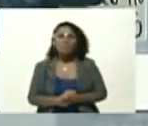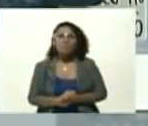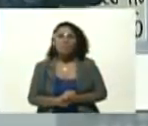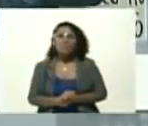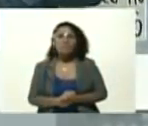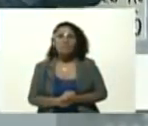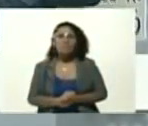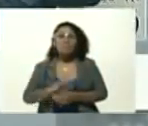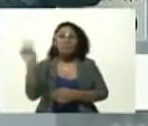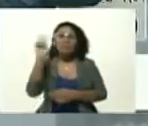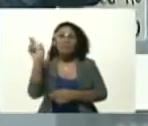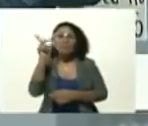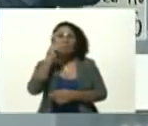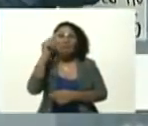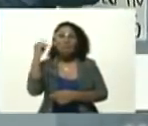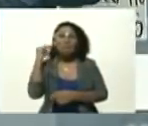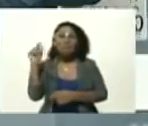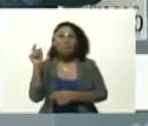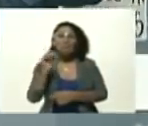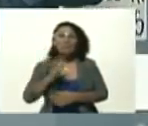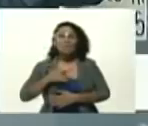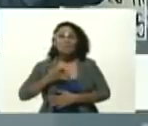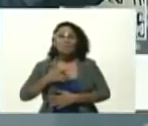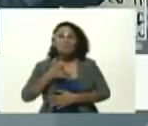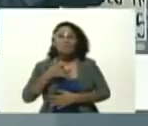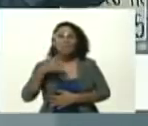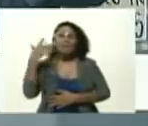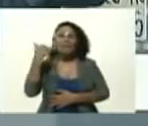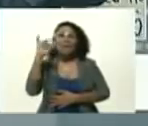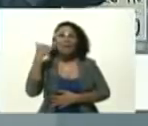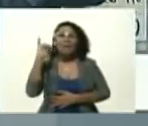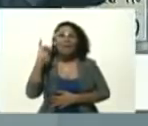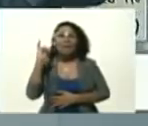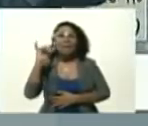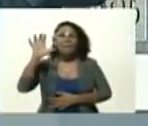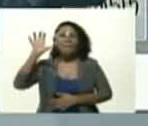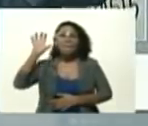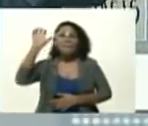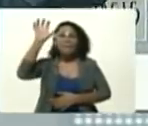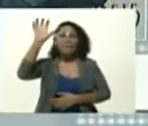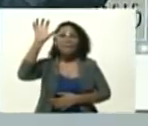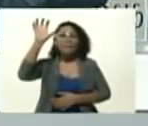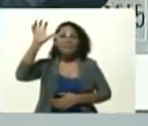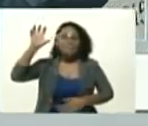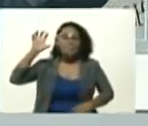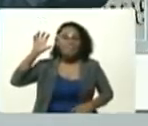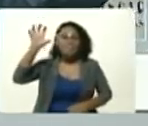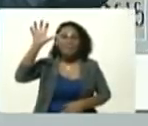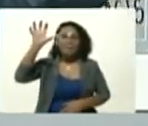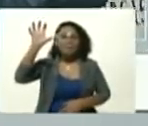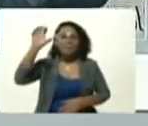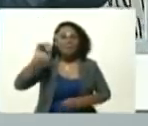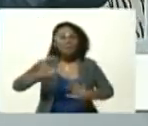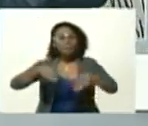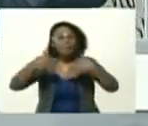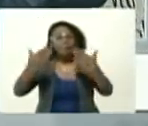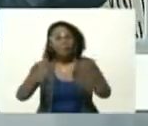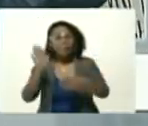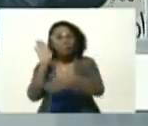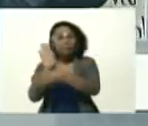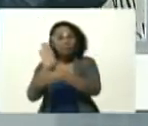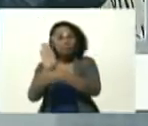Para que los venezolanos y venezolanas nos sintamos que tenemos patria. Patria a la cual